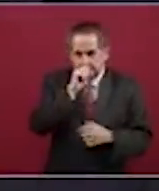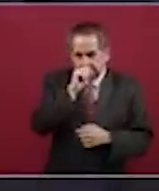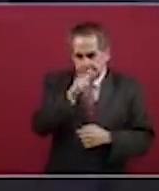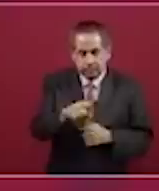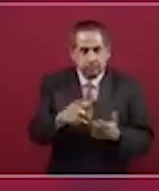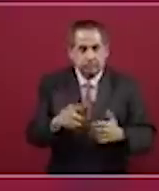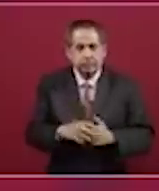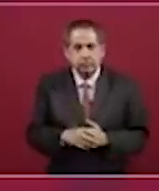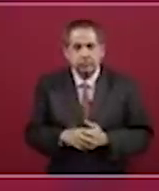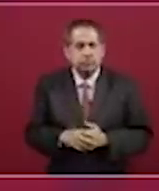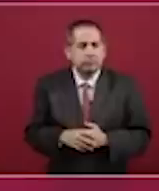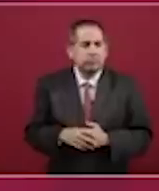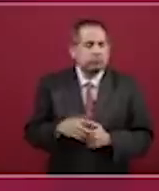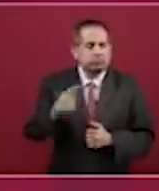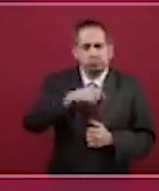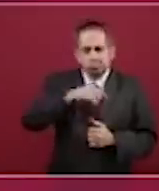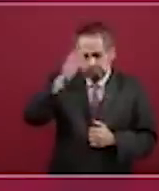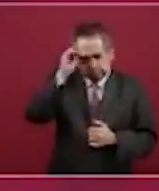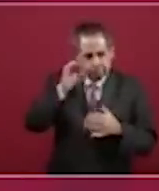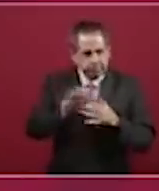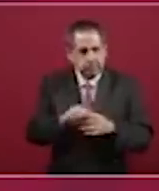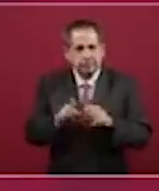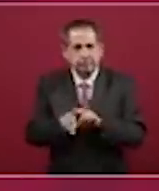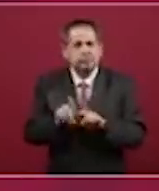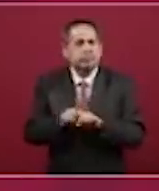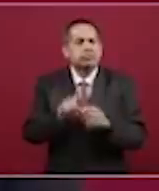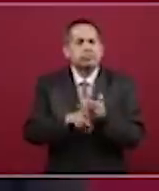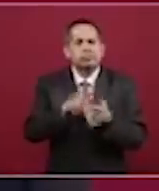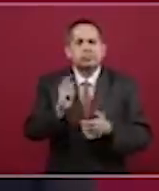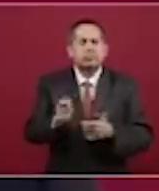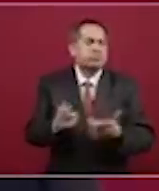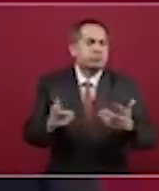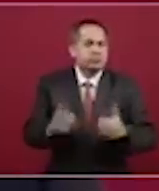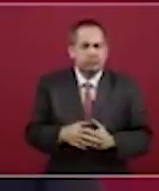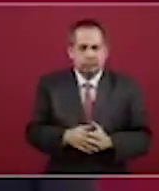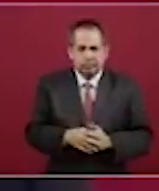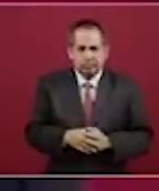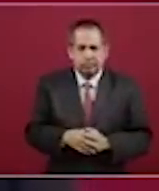también la coincidencia de que